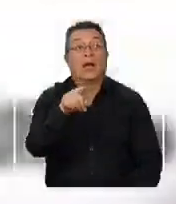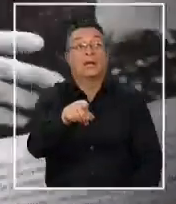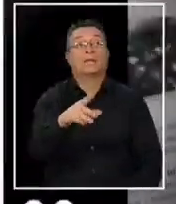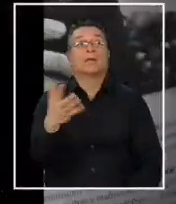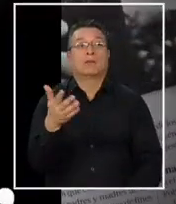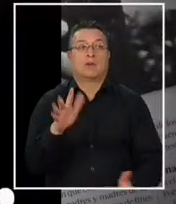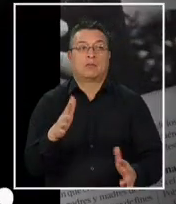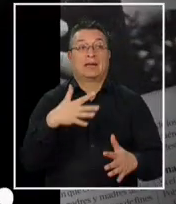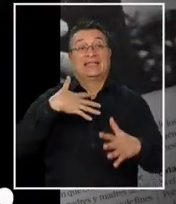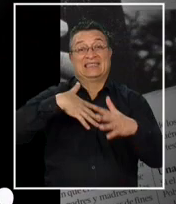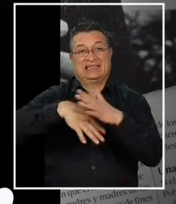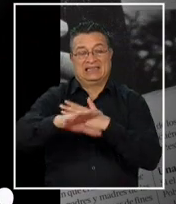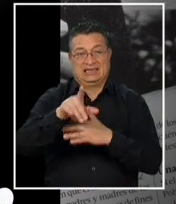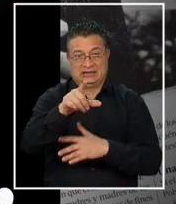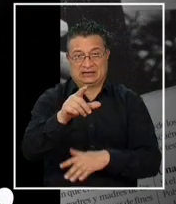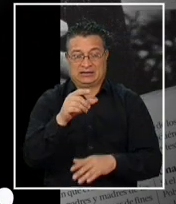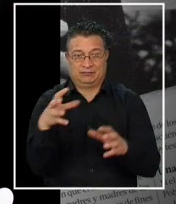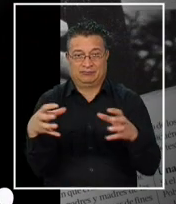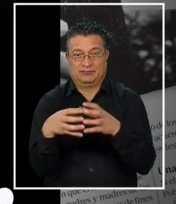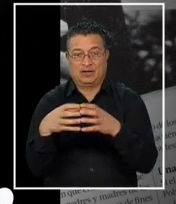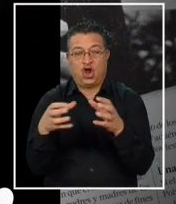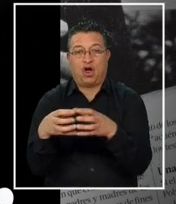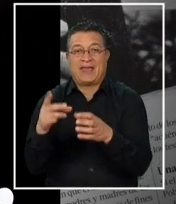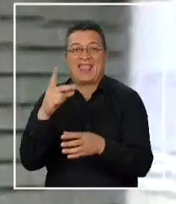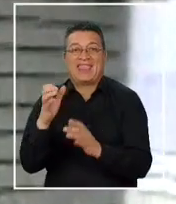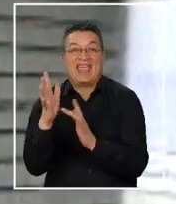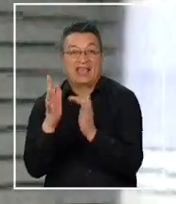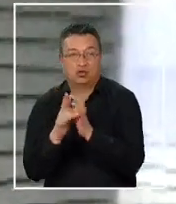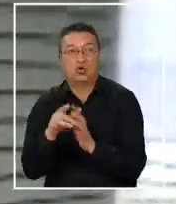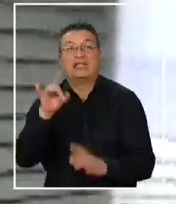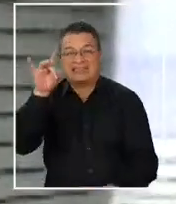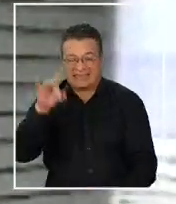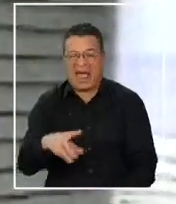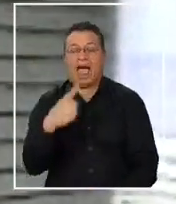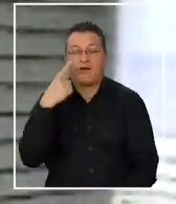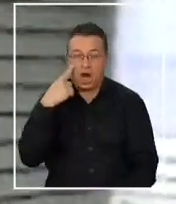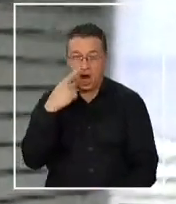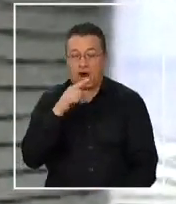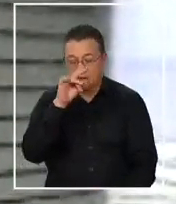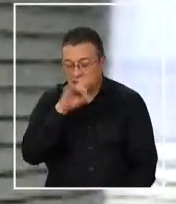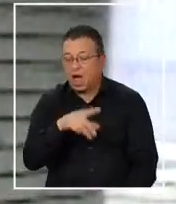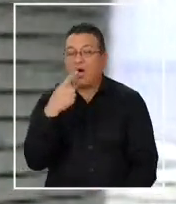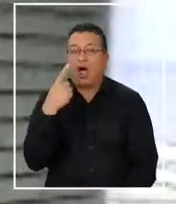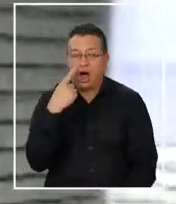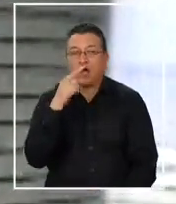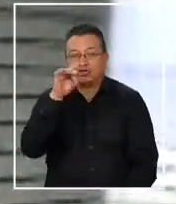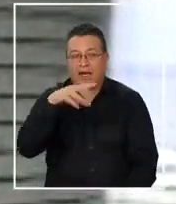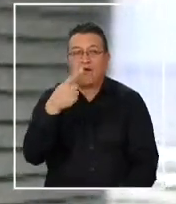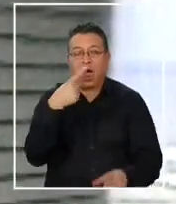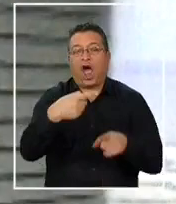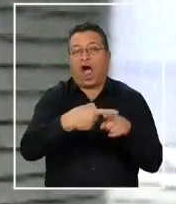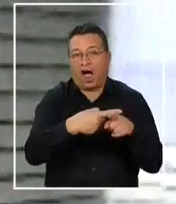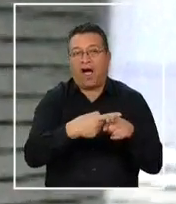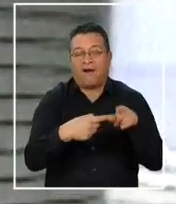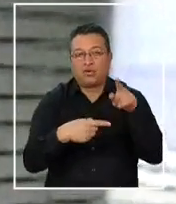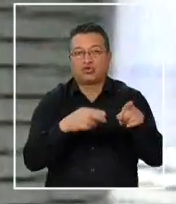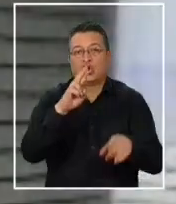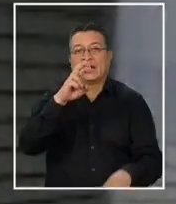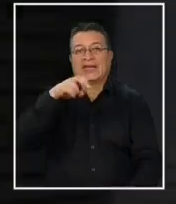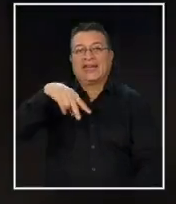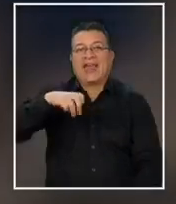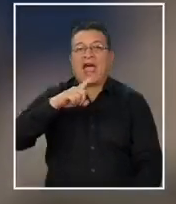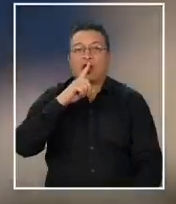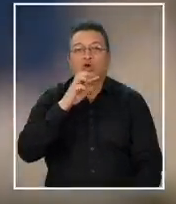menos 15 sacerdotes de la Compañía de Jesús sabían o tuvieron algún tipo de conocimiento sobre los abusos de Renato